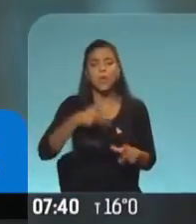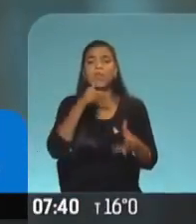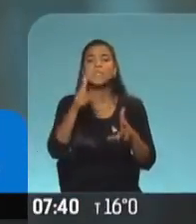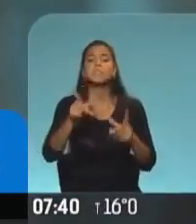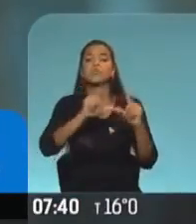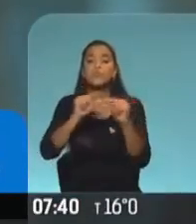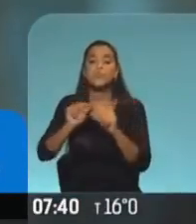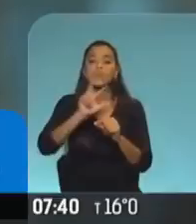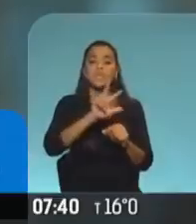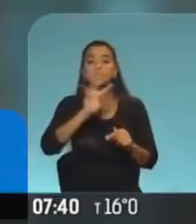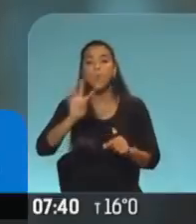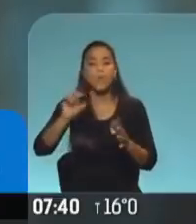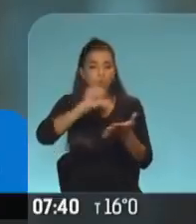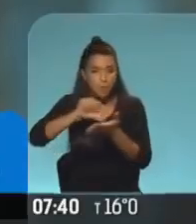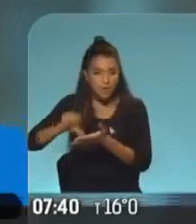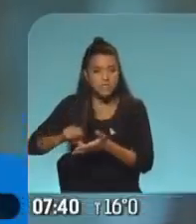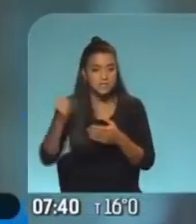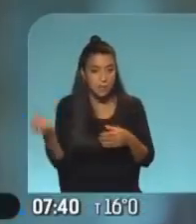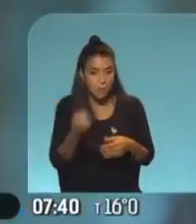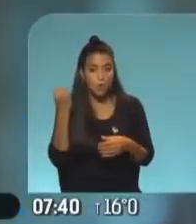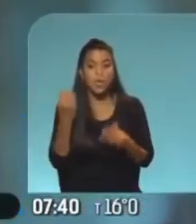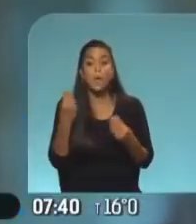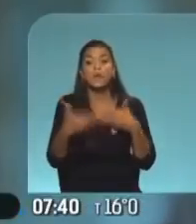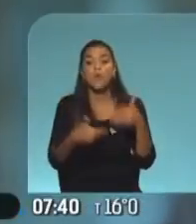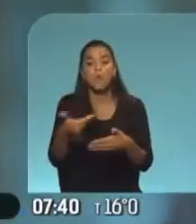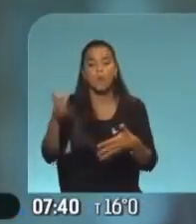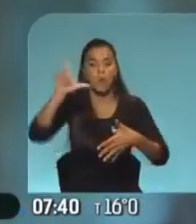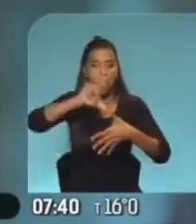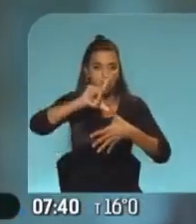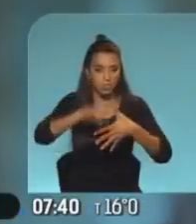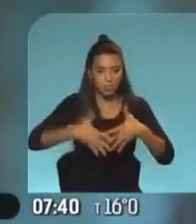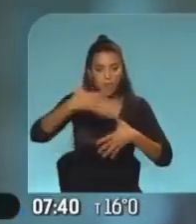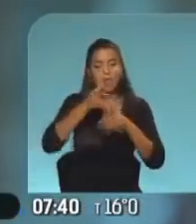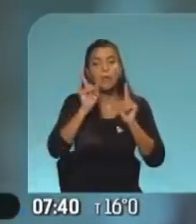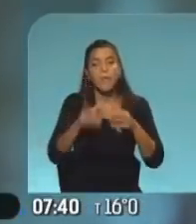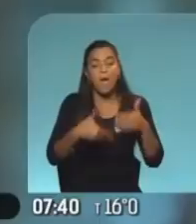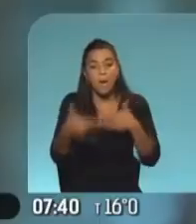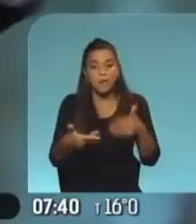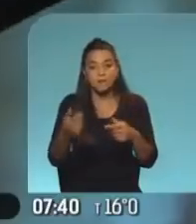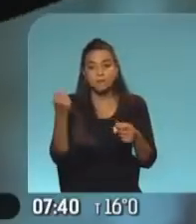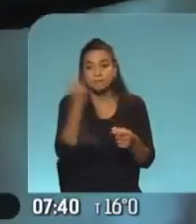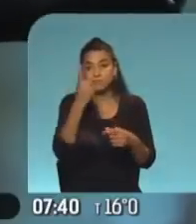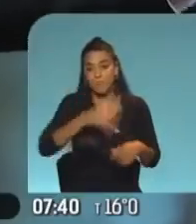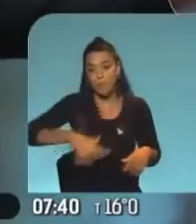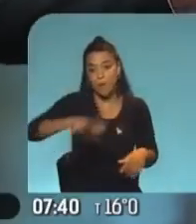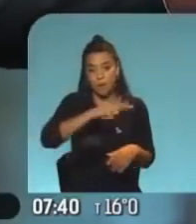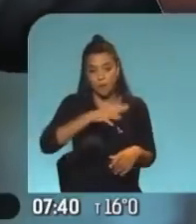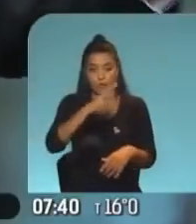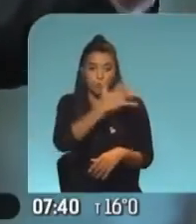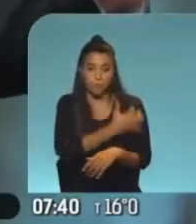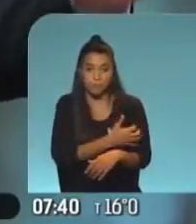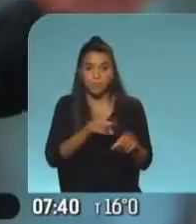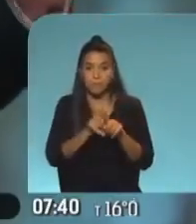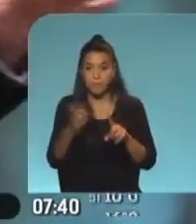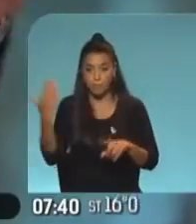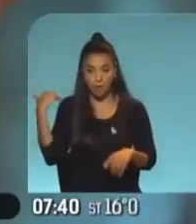números de 3 o 4 países que son estratégicos para ver cómo avanza en América Latina y sobre todo cómo avanza muy rápido en los barrios populares. Un poco lo que estamos viendo,